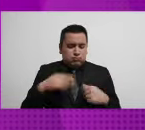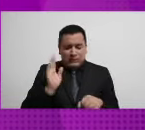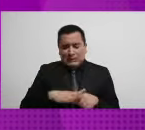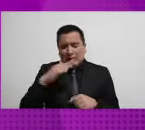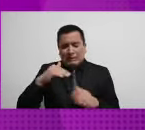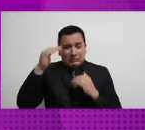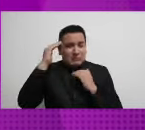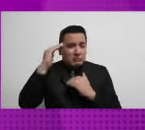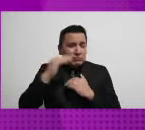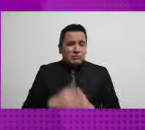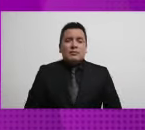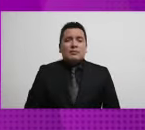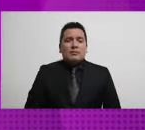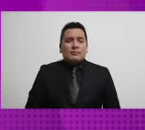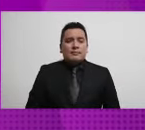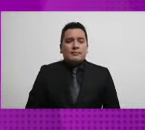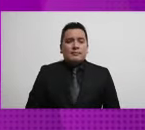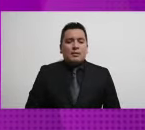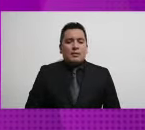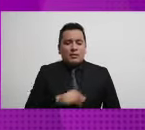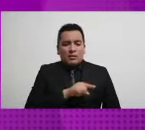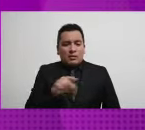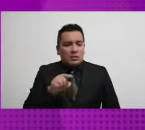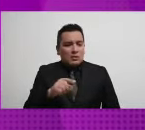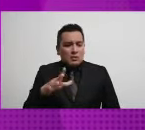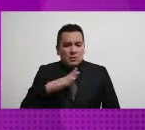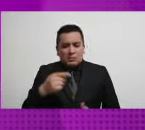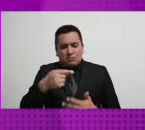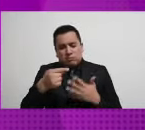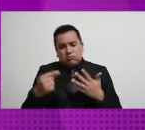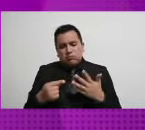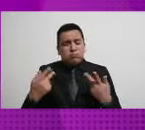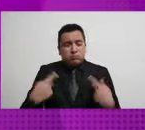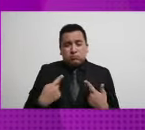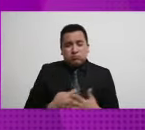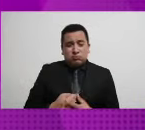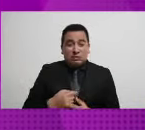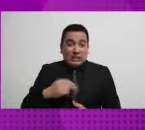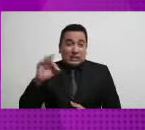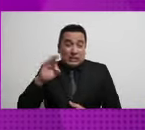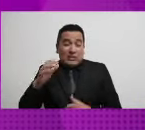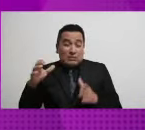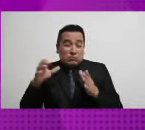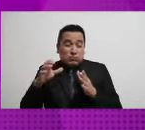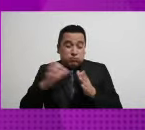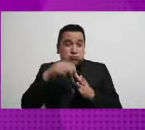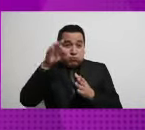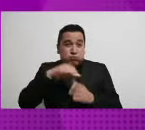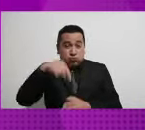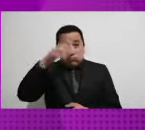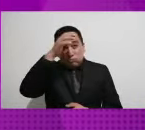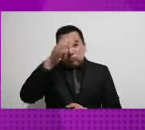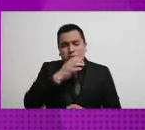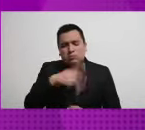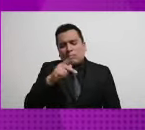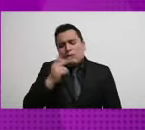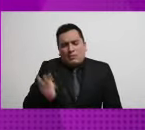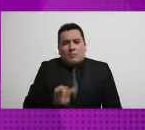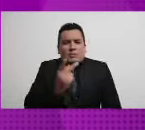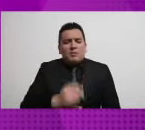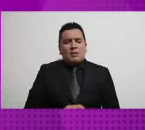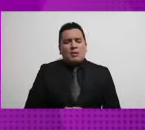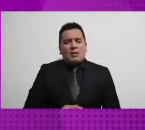360 mil personas mayores de 60 años las que están en la lista nominal de electores en Coahuila. Yo